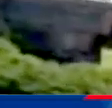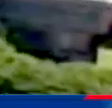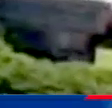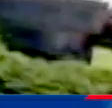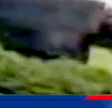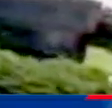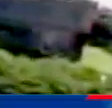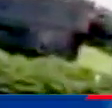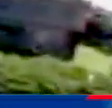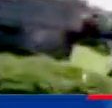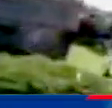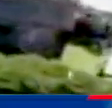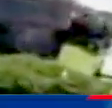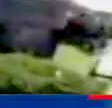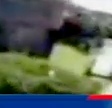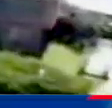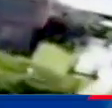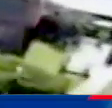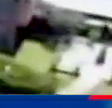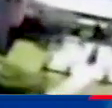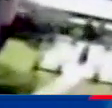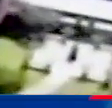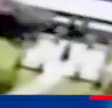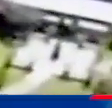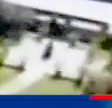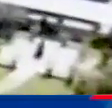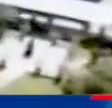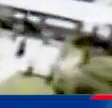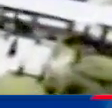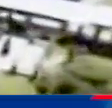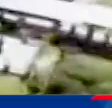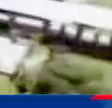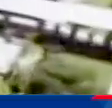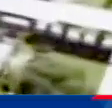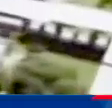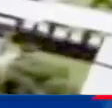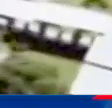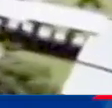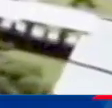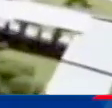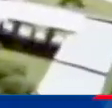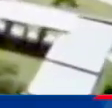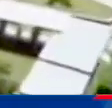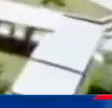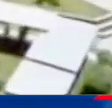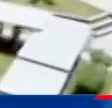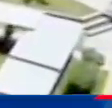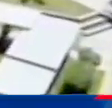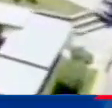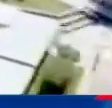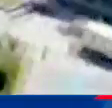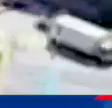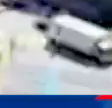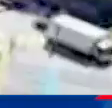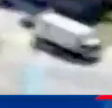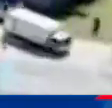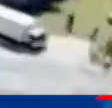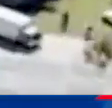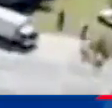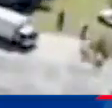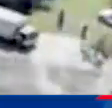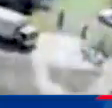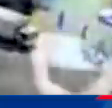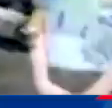institución. Muchísimas gracias, de verdad, presidente. Pero quisiera decir otra cosa. Como los niños de primer año están entrando y los de quinto año